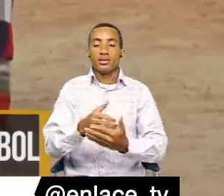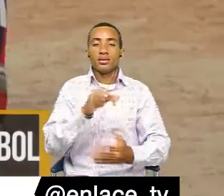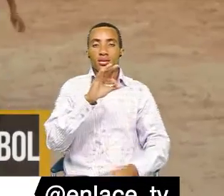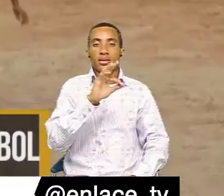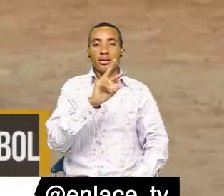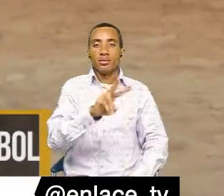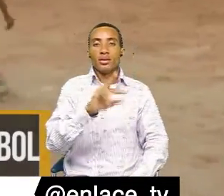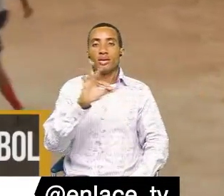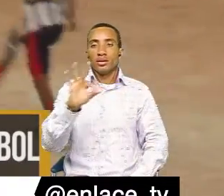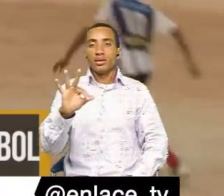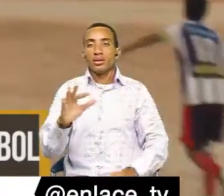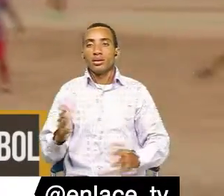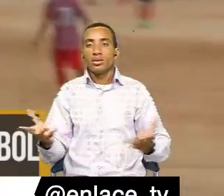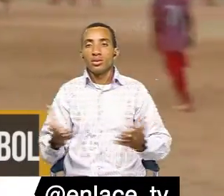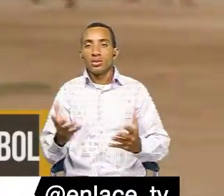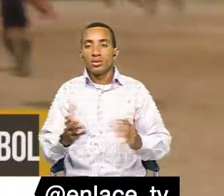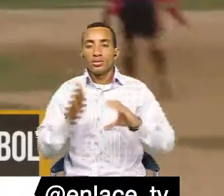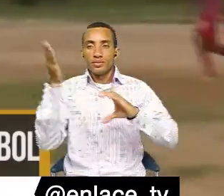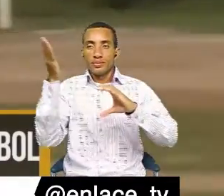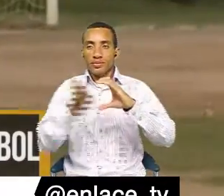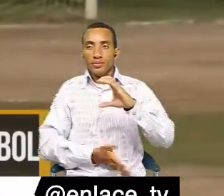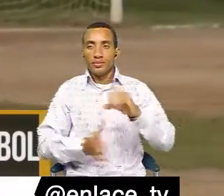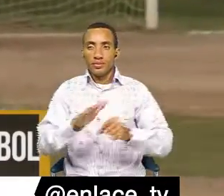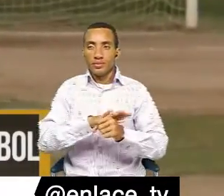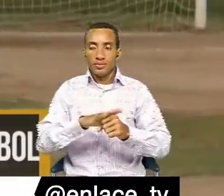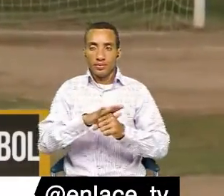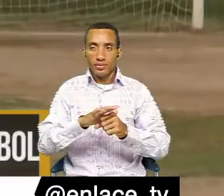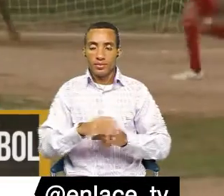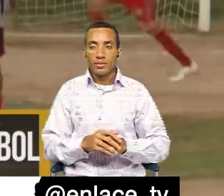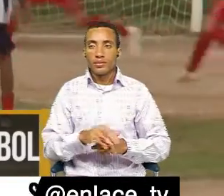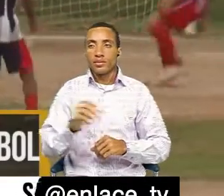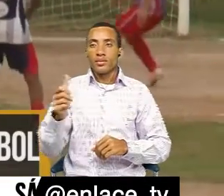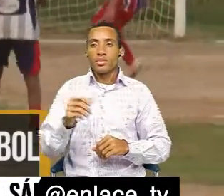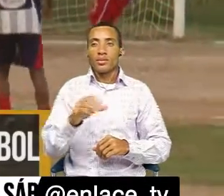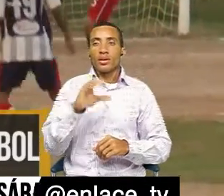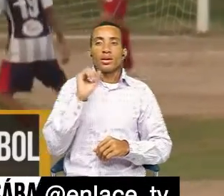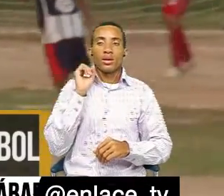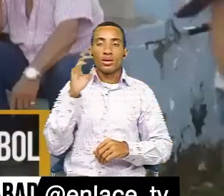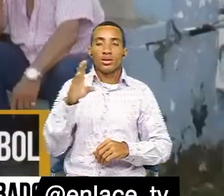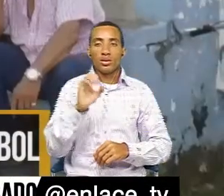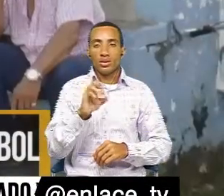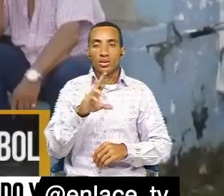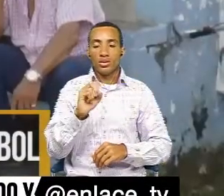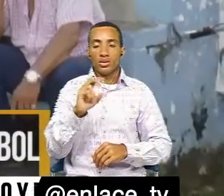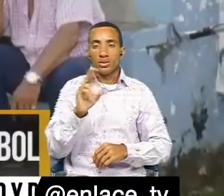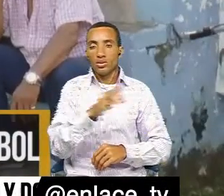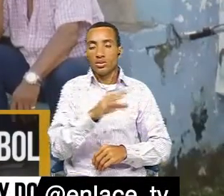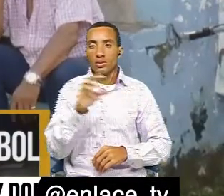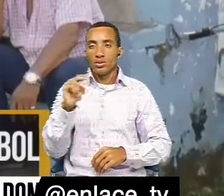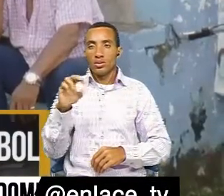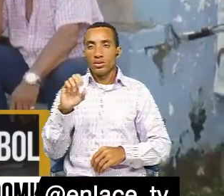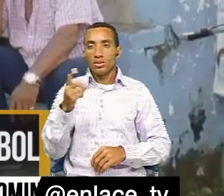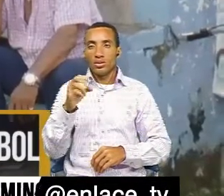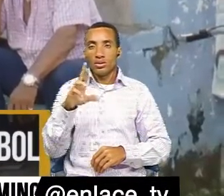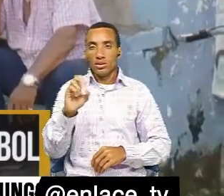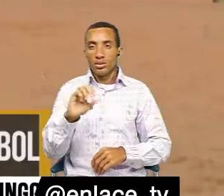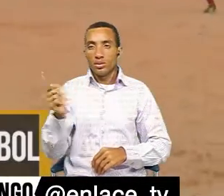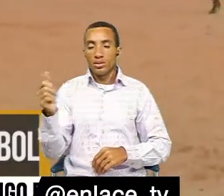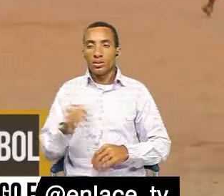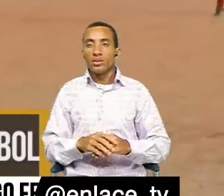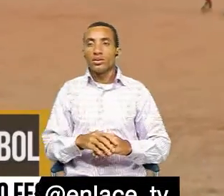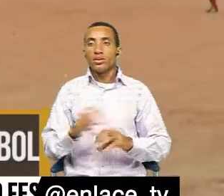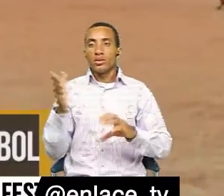Cincuentenario. El Club Galán, la Topping, Alianza Petrolera, el Club Oro Negro, el Cincuentenario y el equipo de la Bastilla de la ciudad de Bucaramanga serán